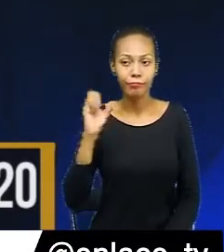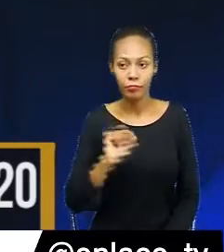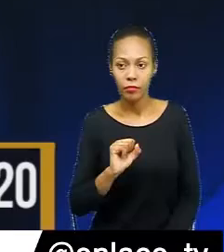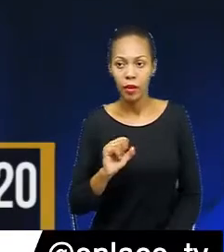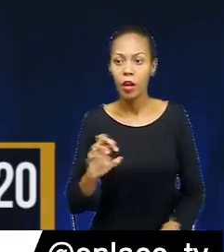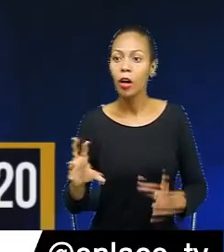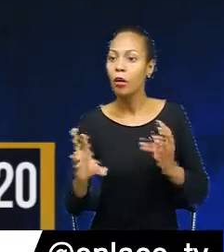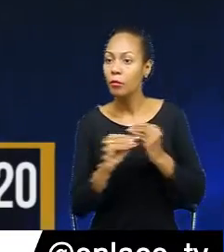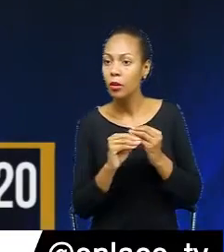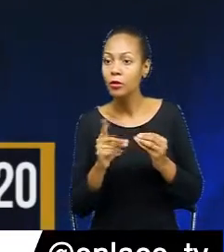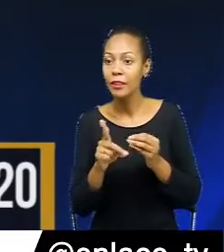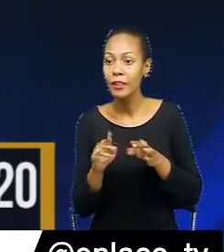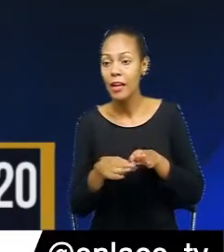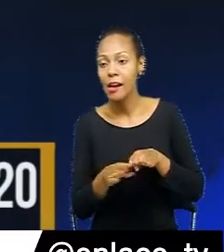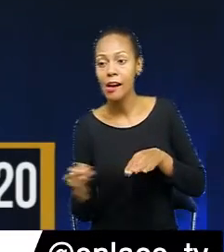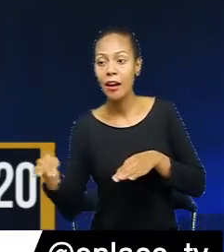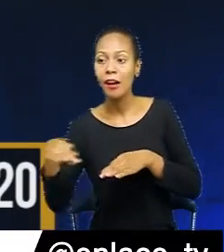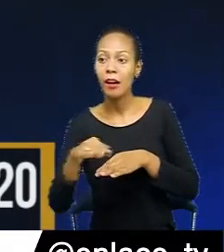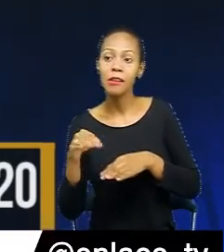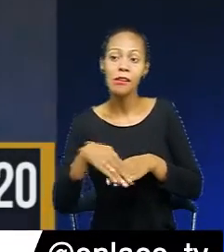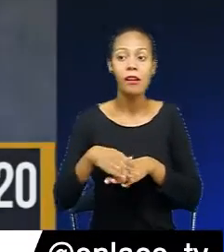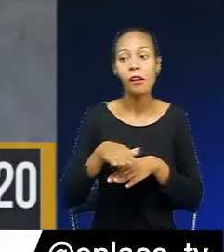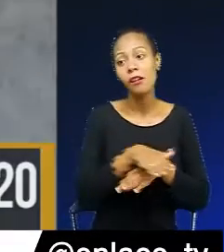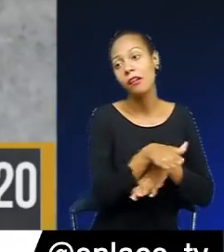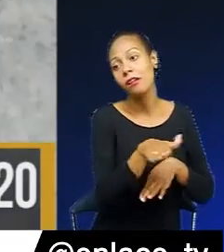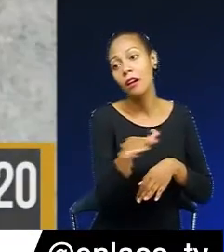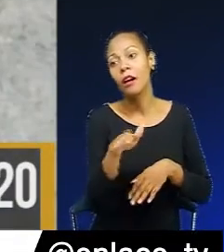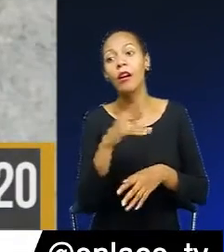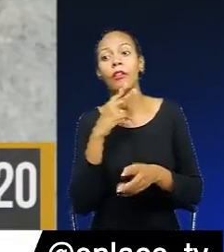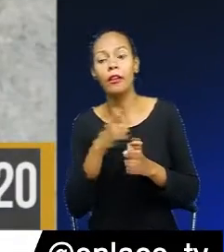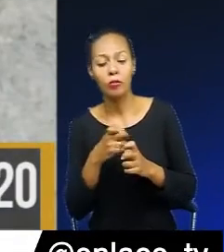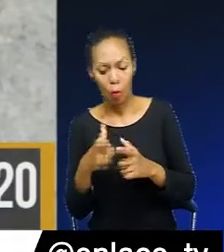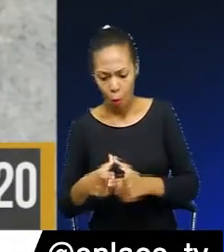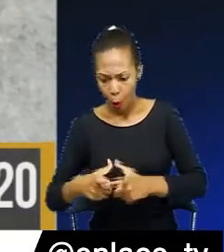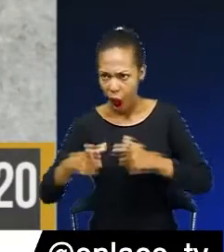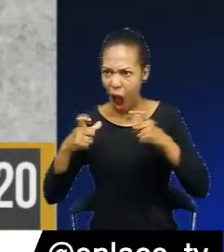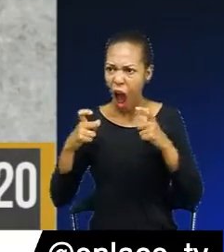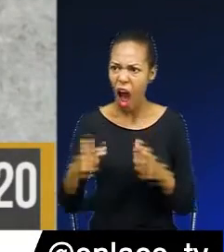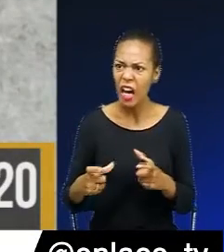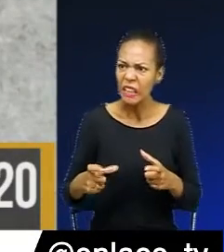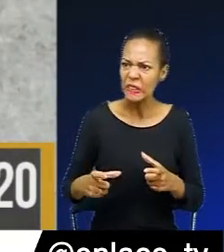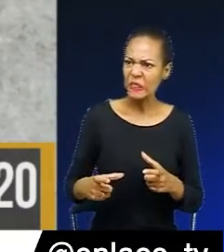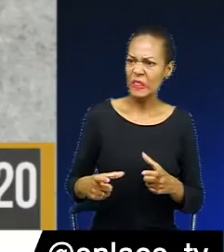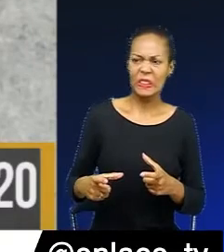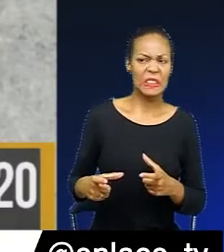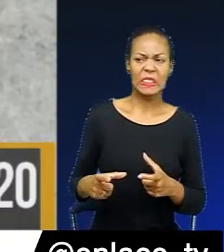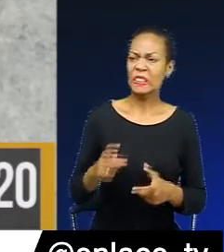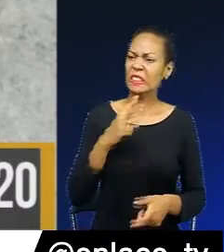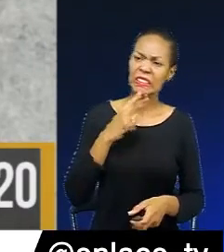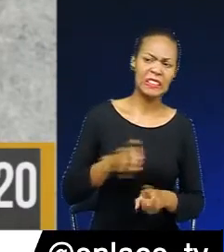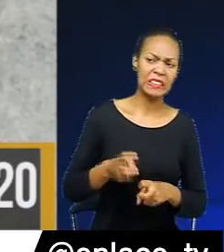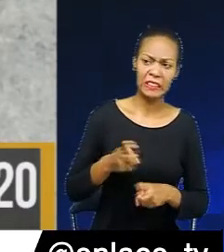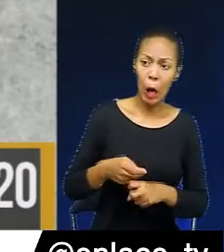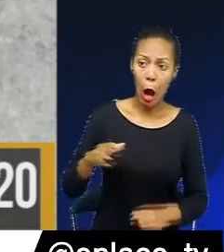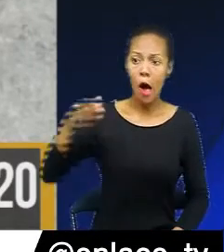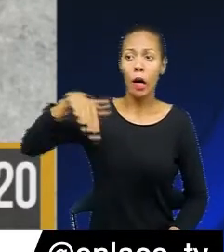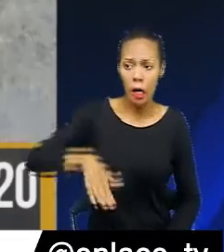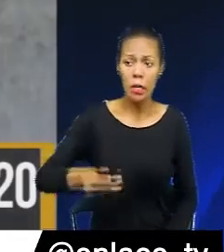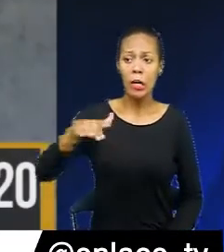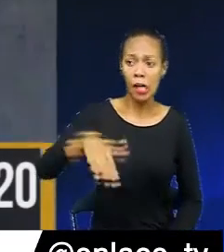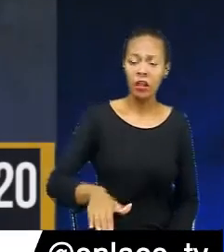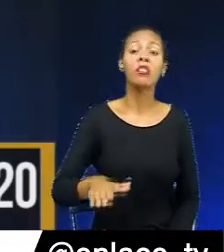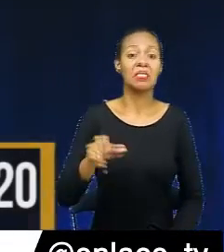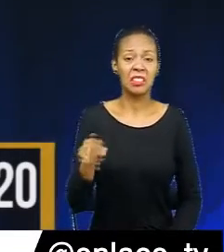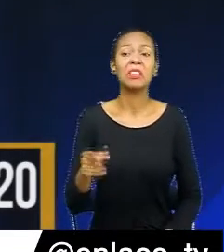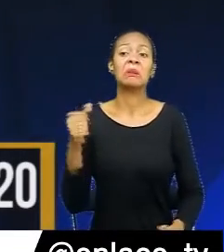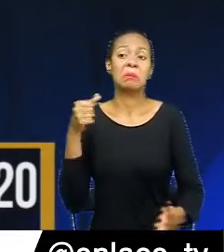es obligada para quienes por allí transitan, pues el tamaño de los huecos imposibilitan el paso normal. Innumerables ya son los accidentes que aquí